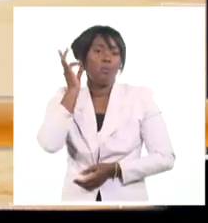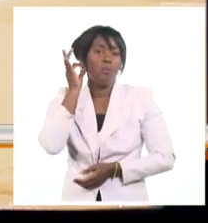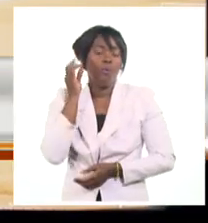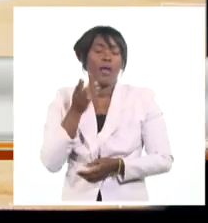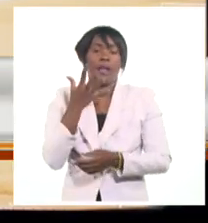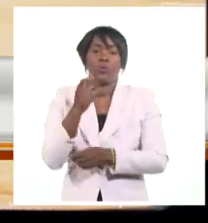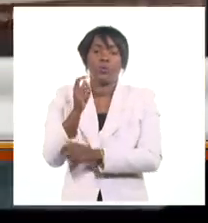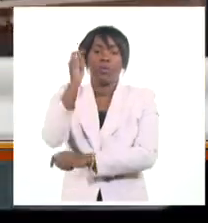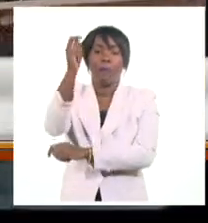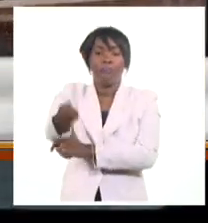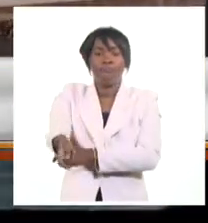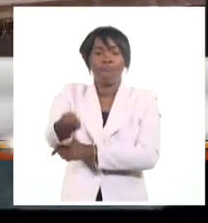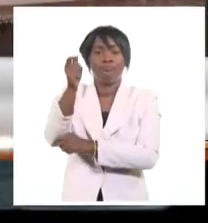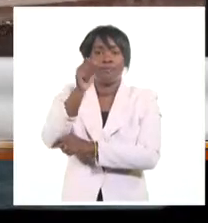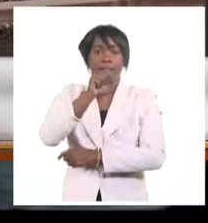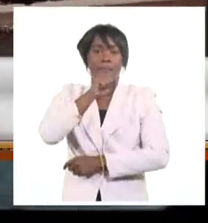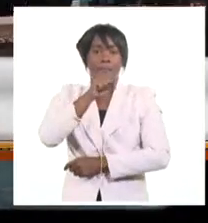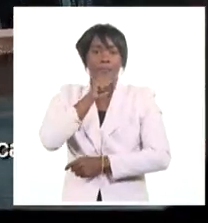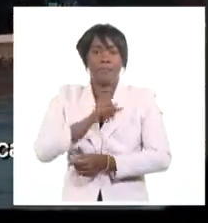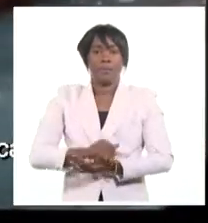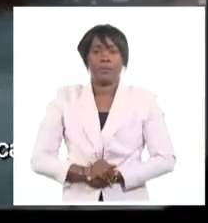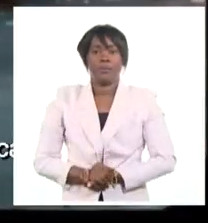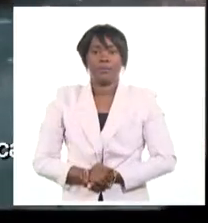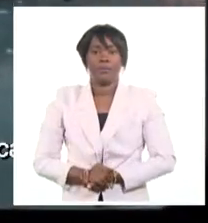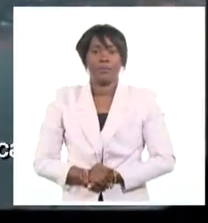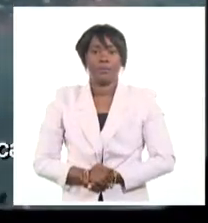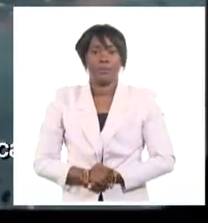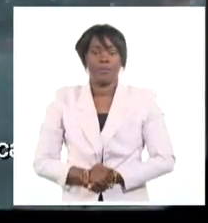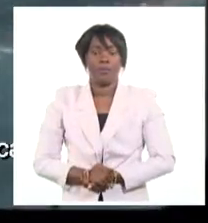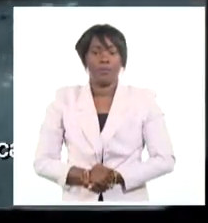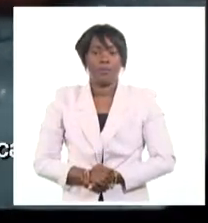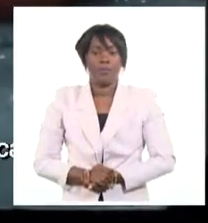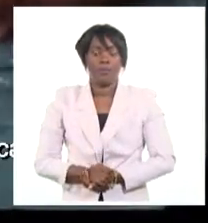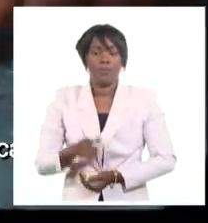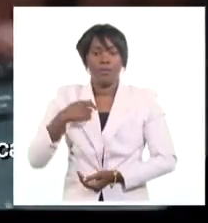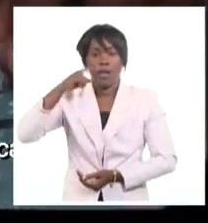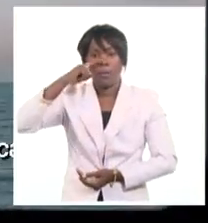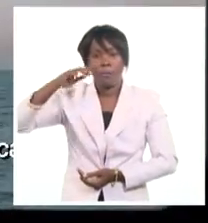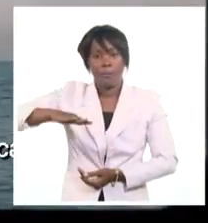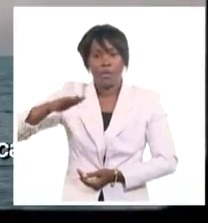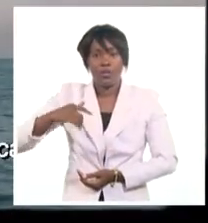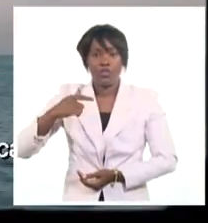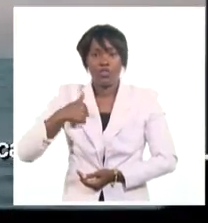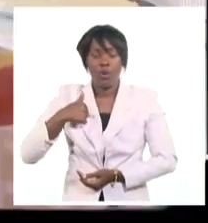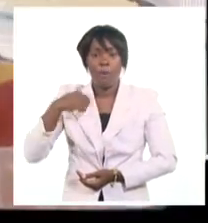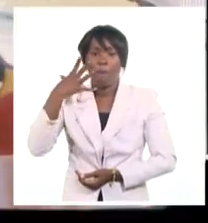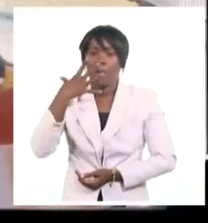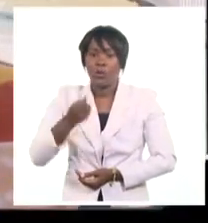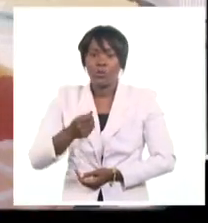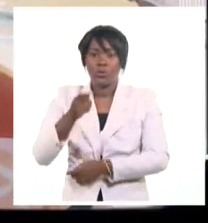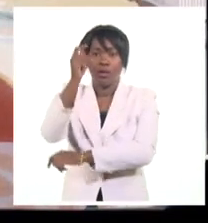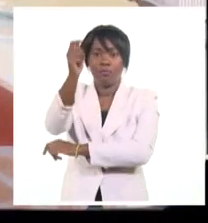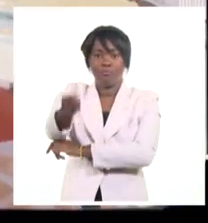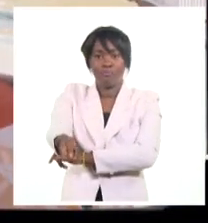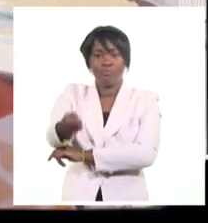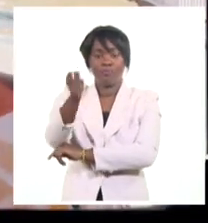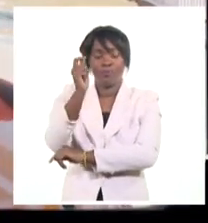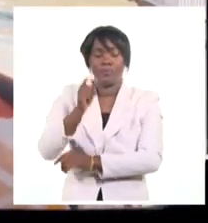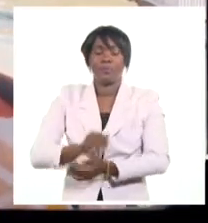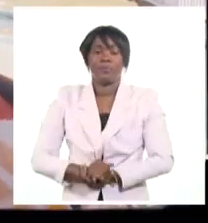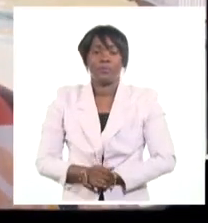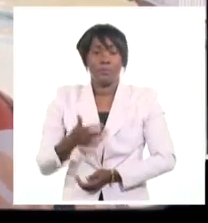que son las madres de mi comunidad desde pequeño y eso yo nací para pescar así una serie también